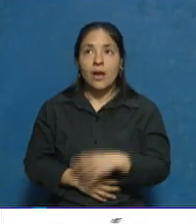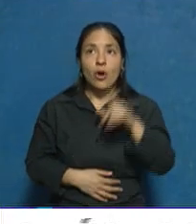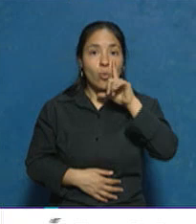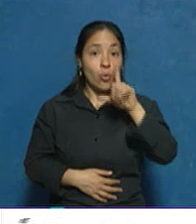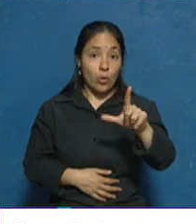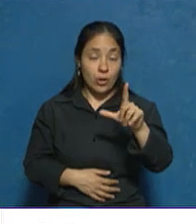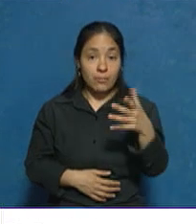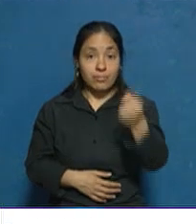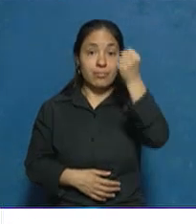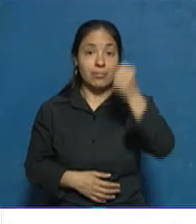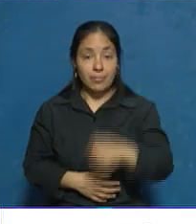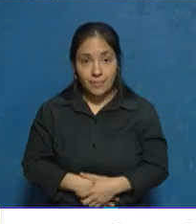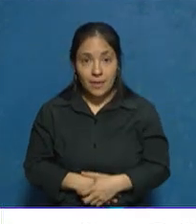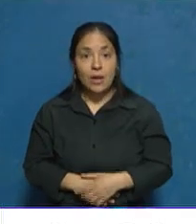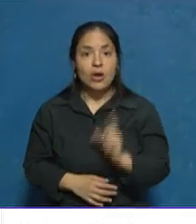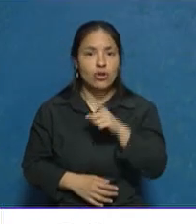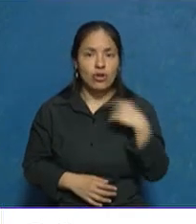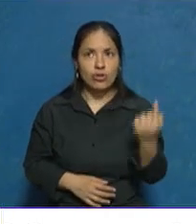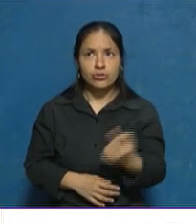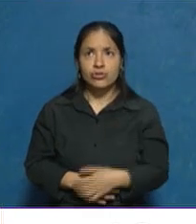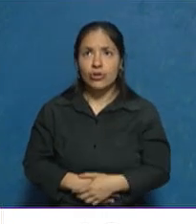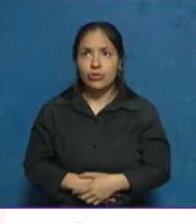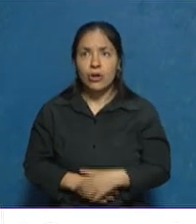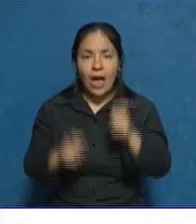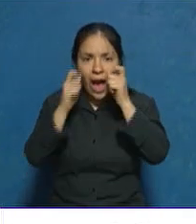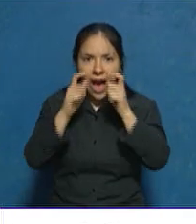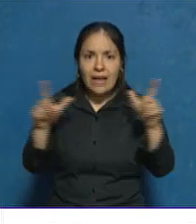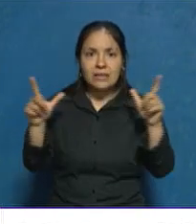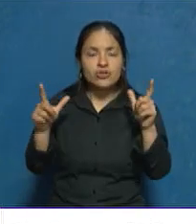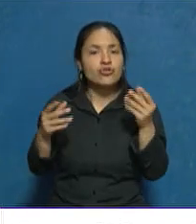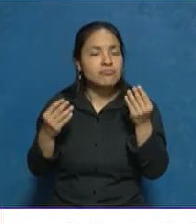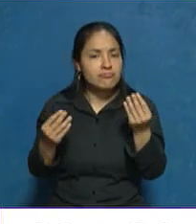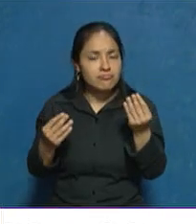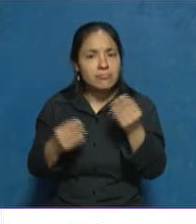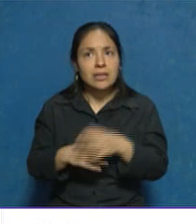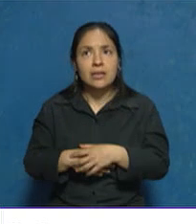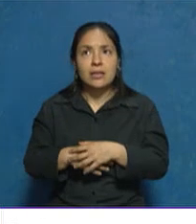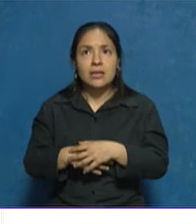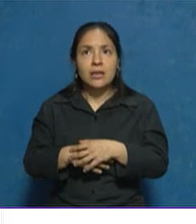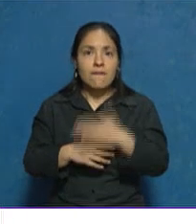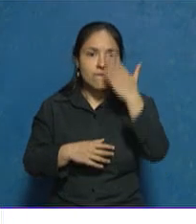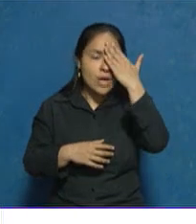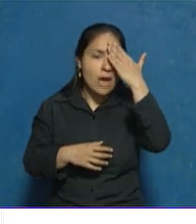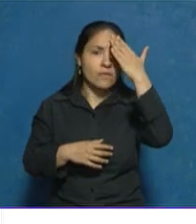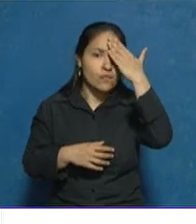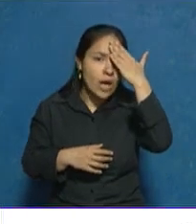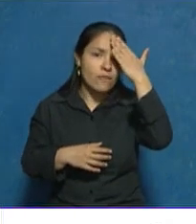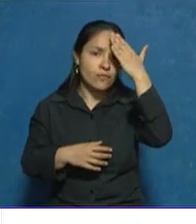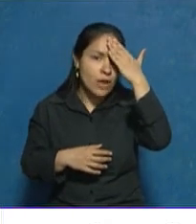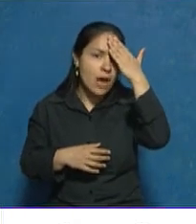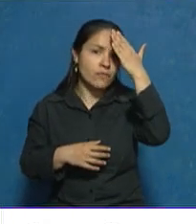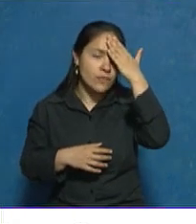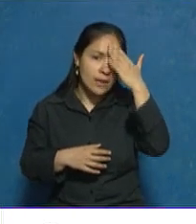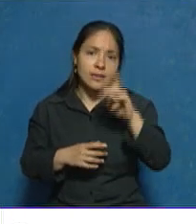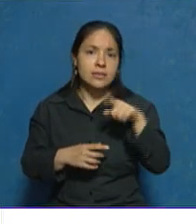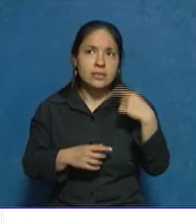julio. A nosotros nos empezó a llamar la atención tantos episodios de fiebre que estaba teniendo. Siempre